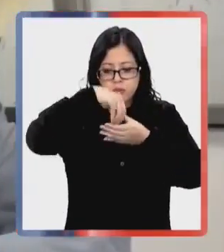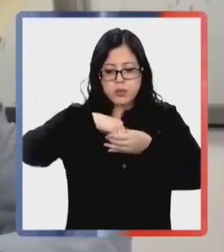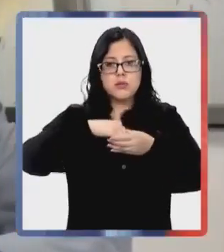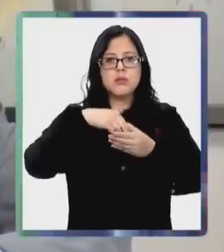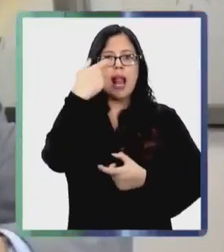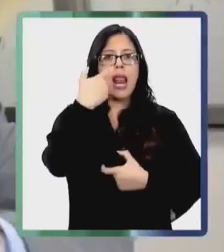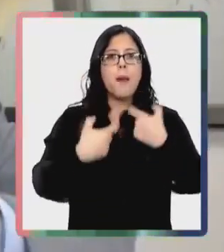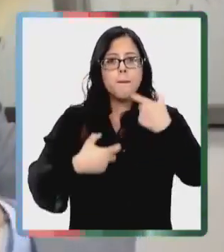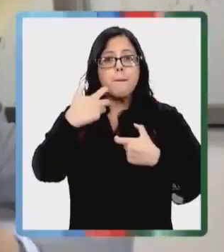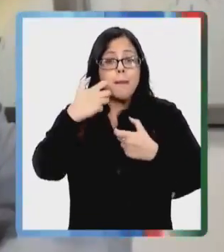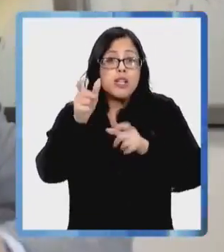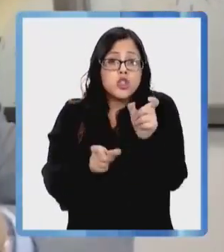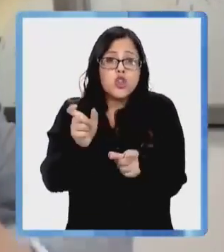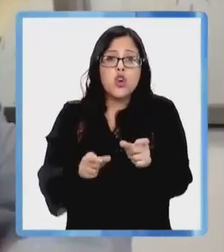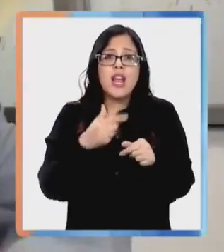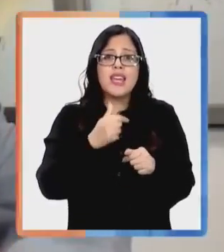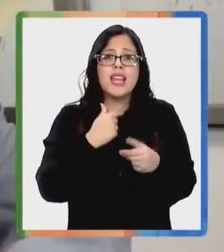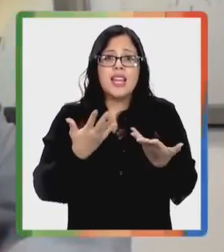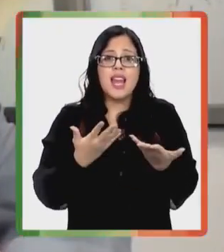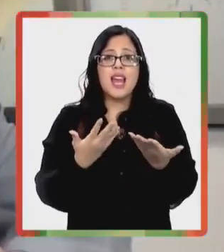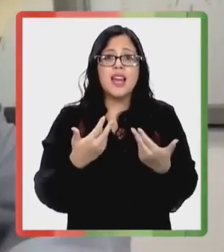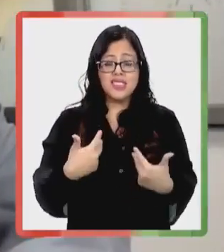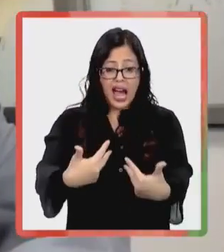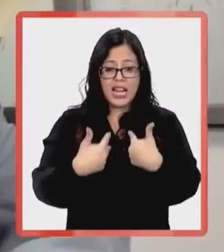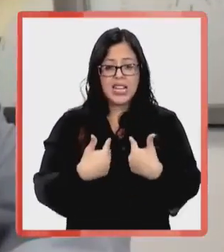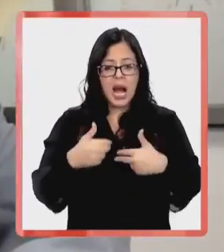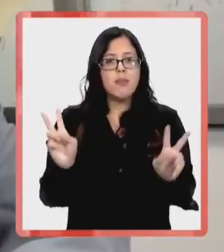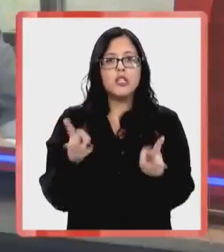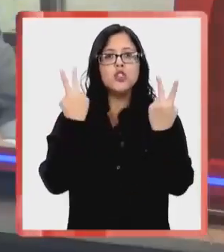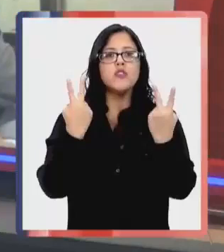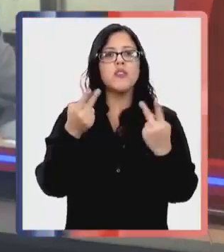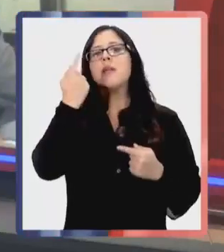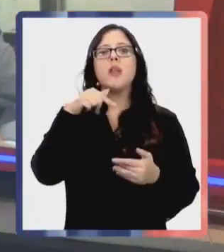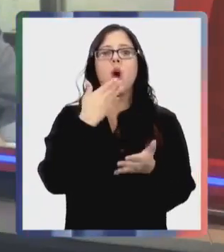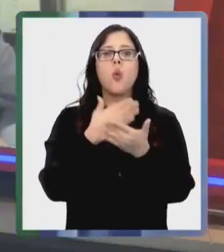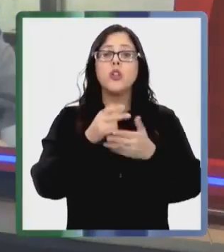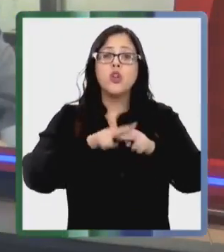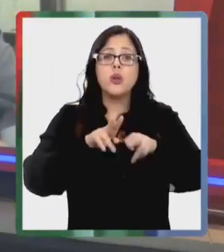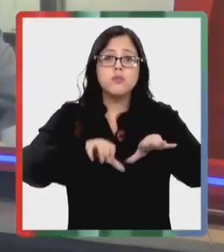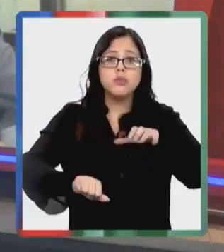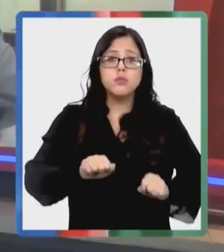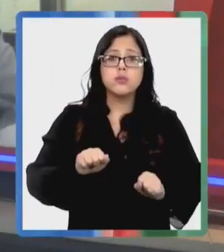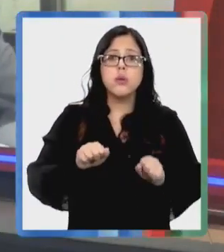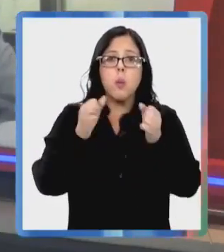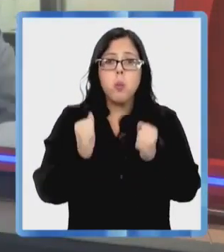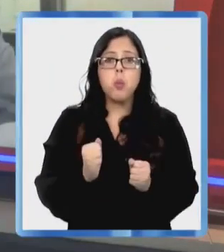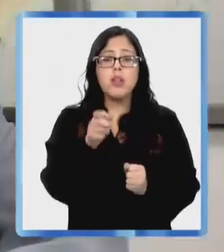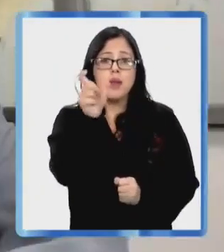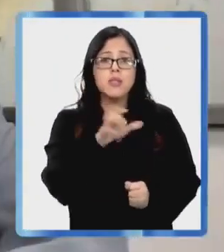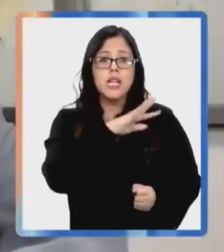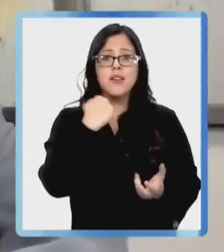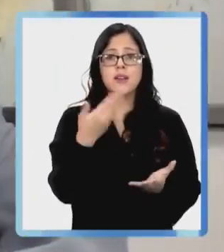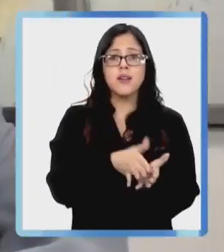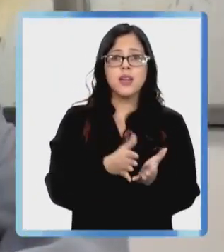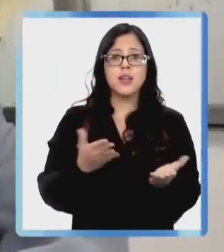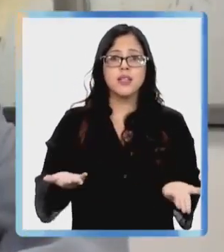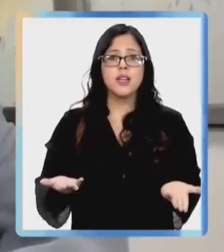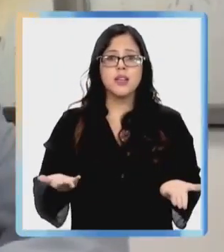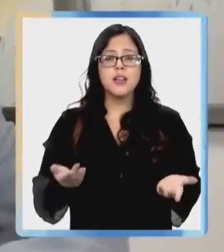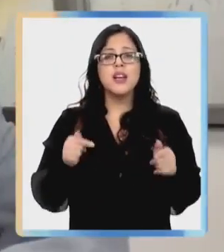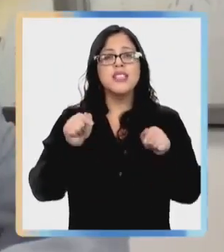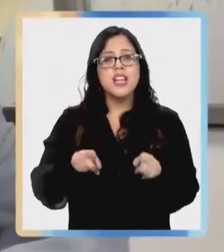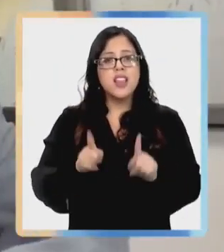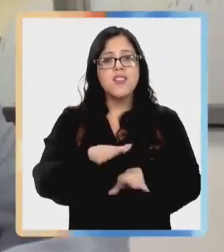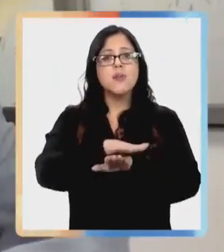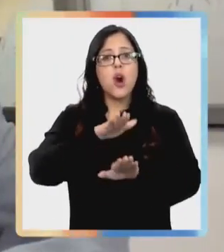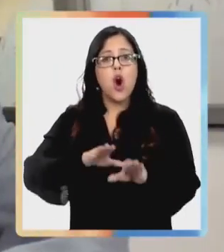humano. Entonces quieren colonizar, atacar al ser humano para seguir viviendo. Pero cuando atacan o colonizan al ser humano, lo pueden matar. Y eso